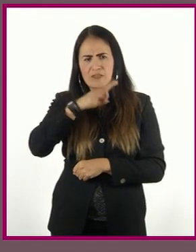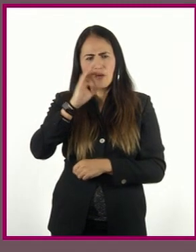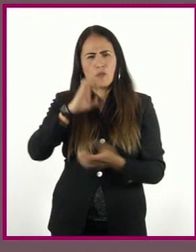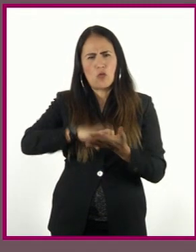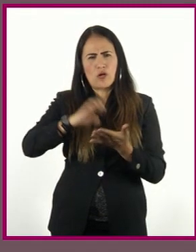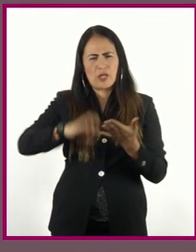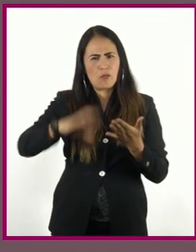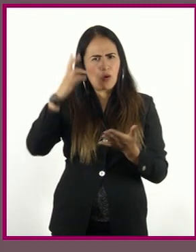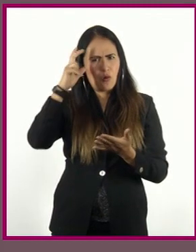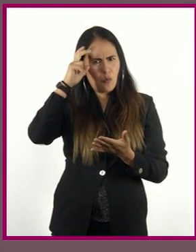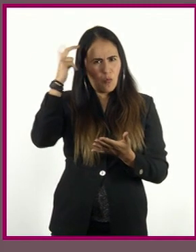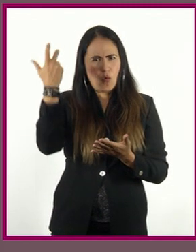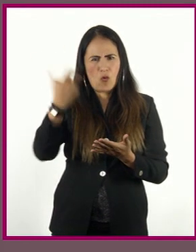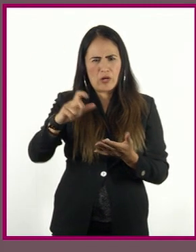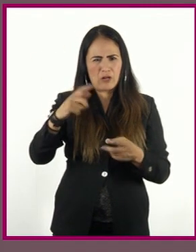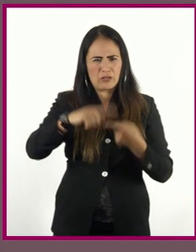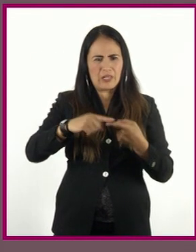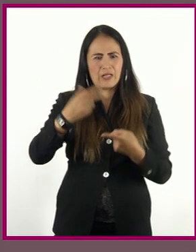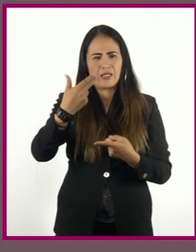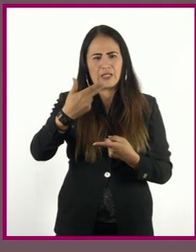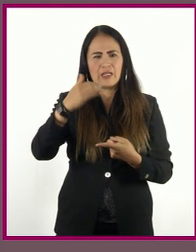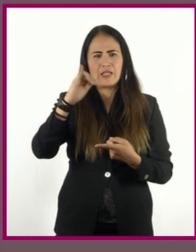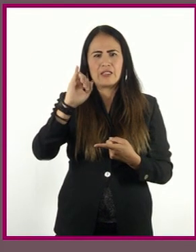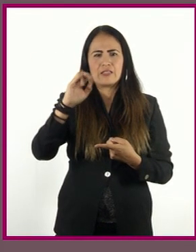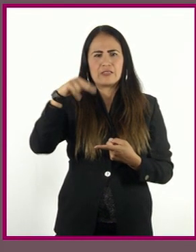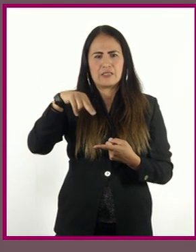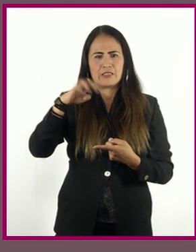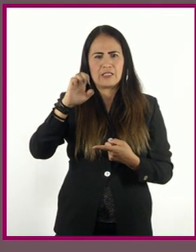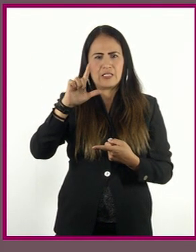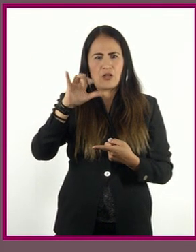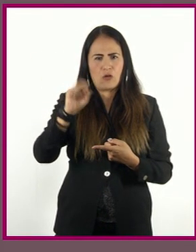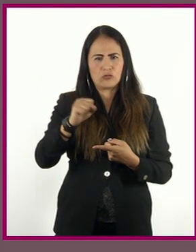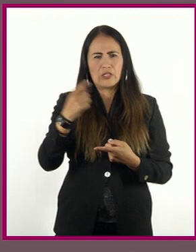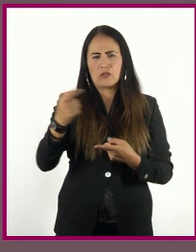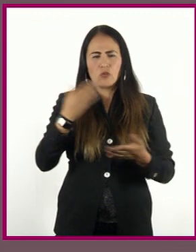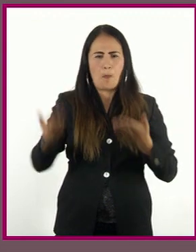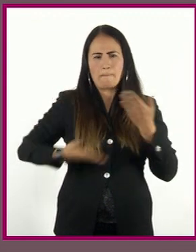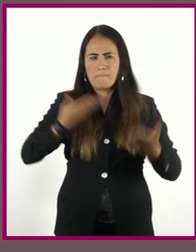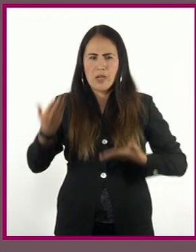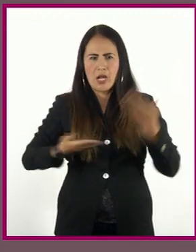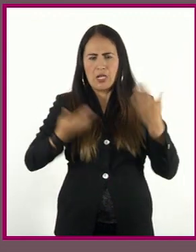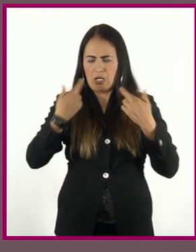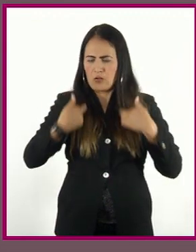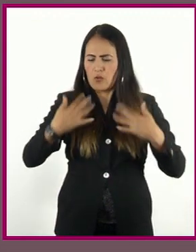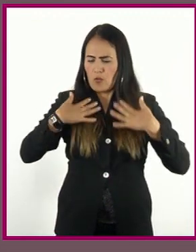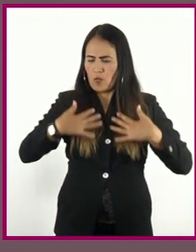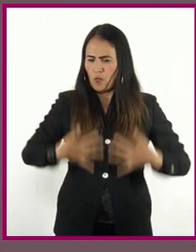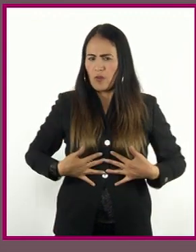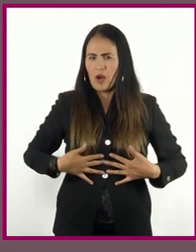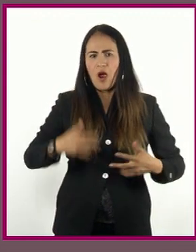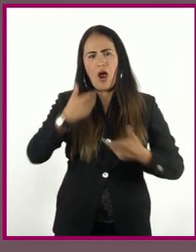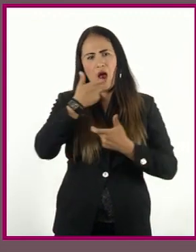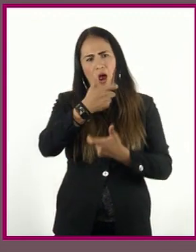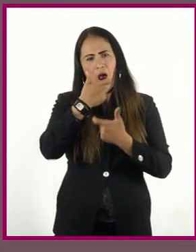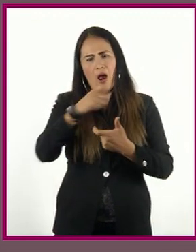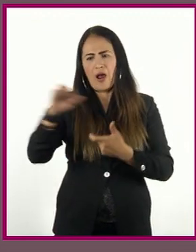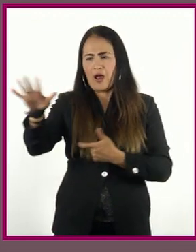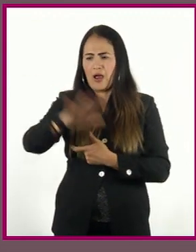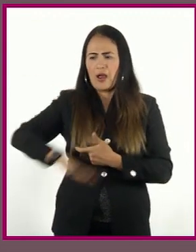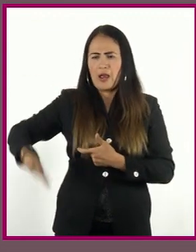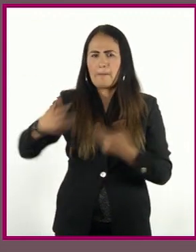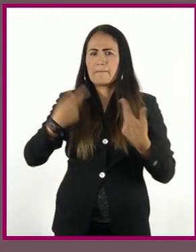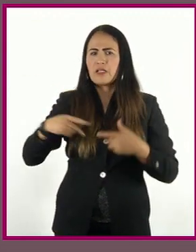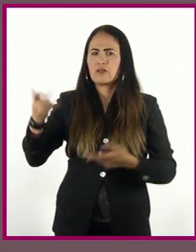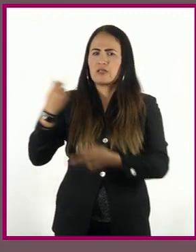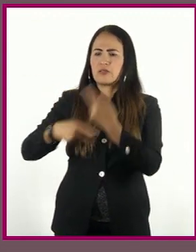chinelos, aprovechando el anonimato del disfraz a través de la danza y los vestuarios, se burlaban de los europeos.